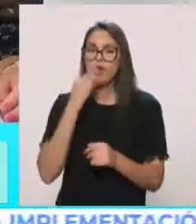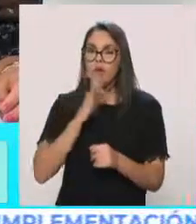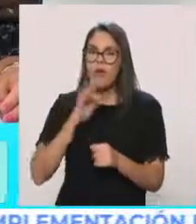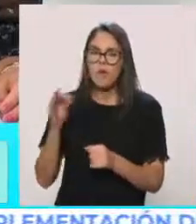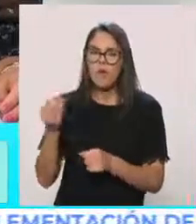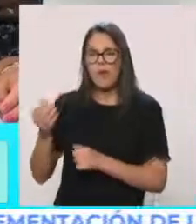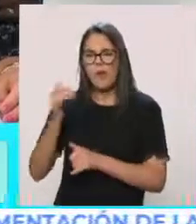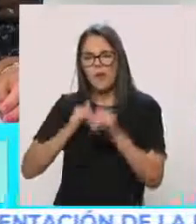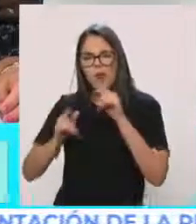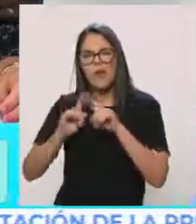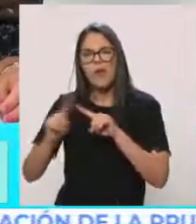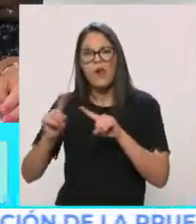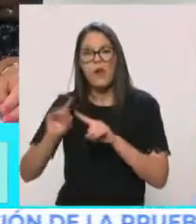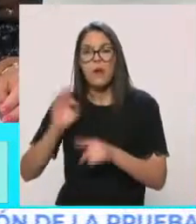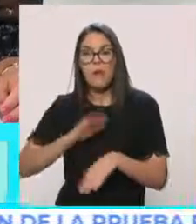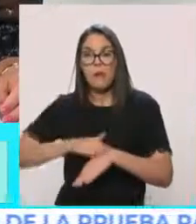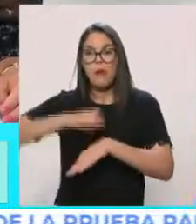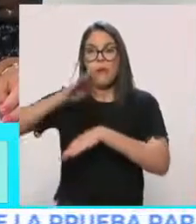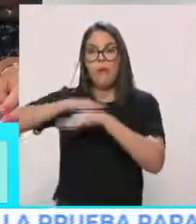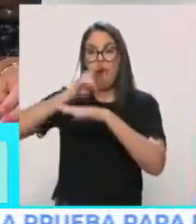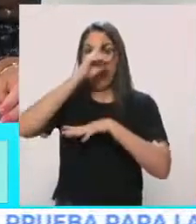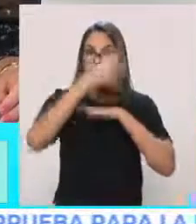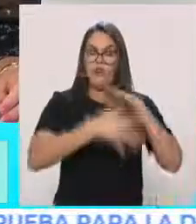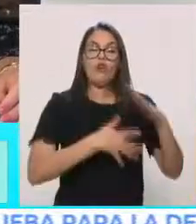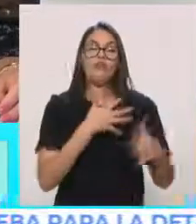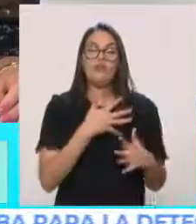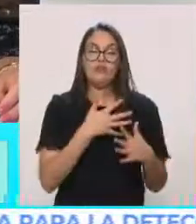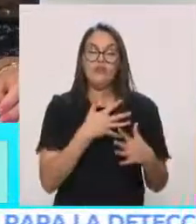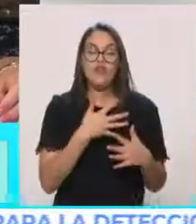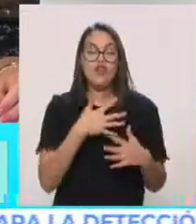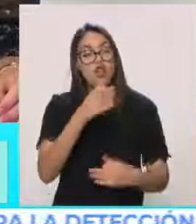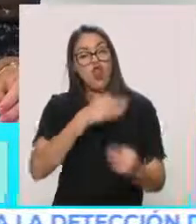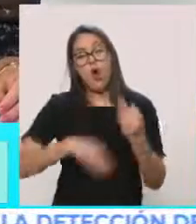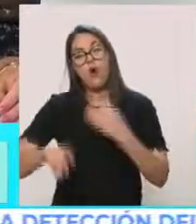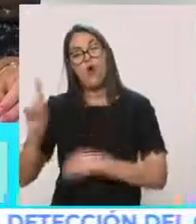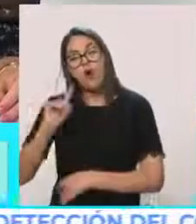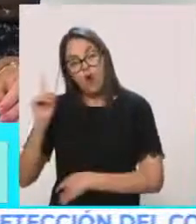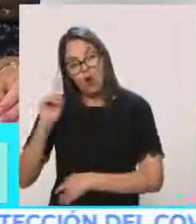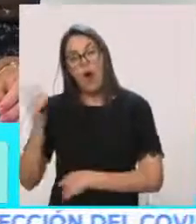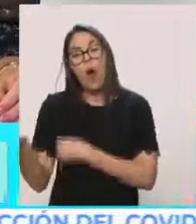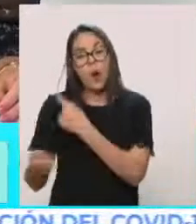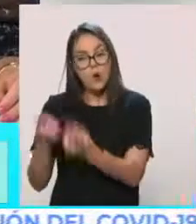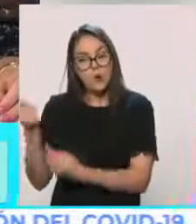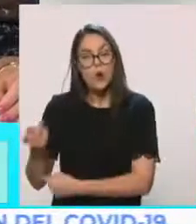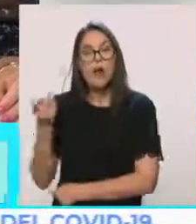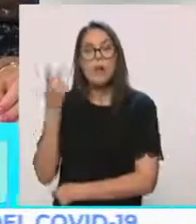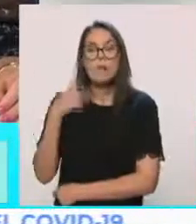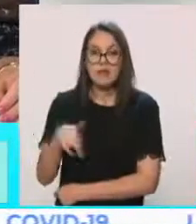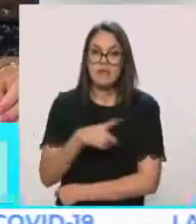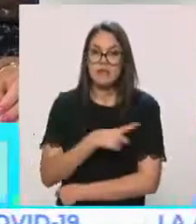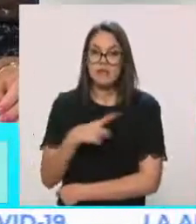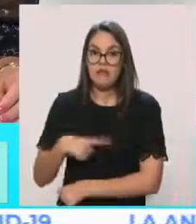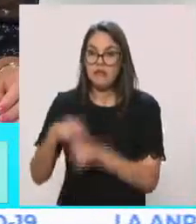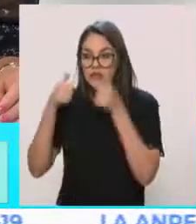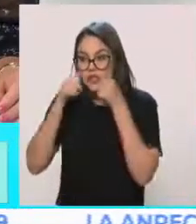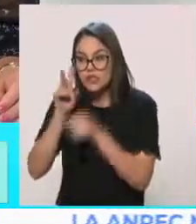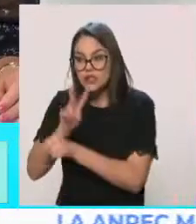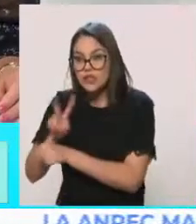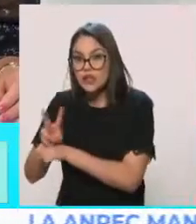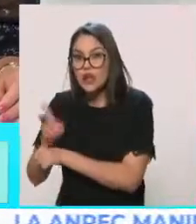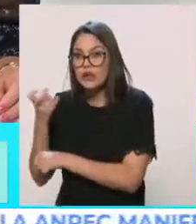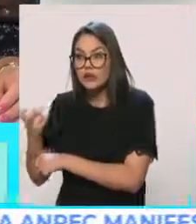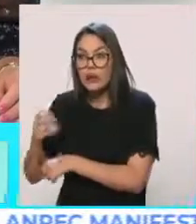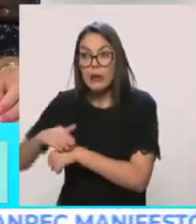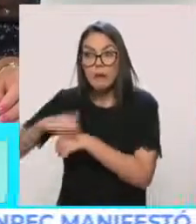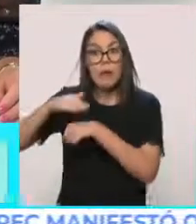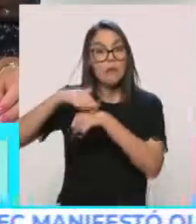modo verbal, no que se hayan registrado más que algunos casos, pero hay que estar atento a que eso no ocurra ni